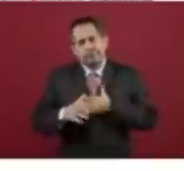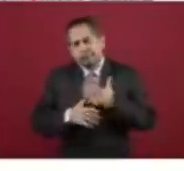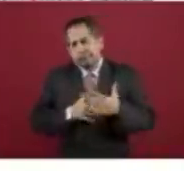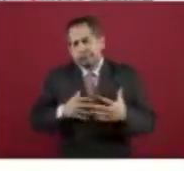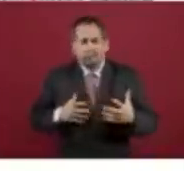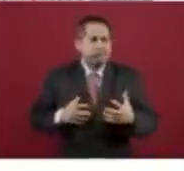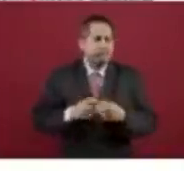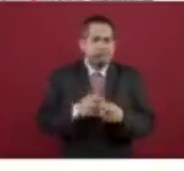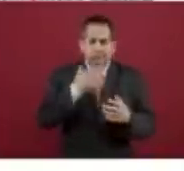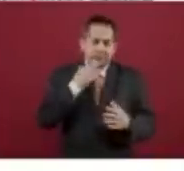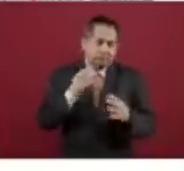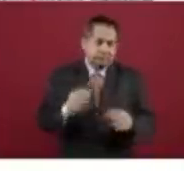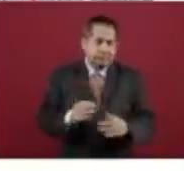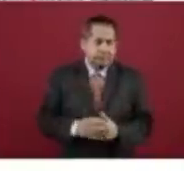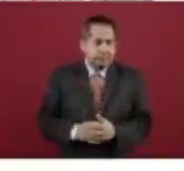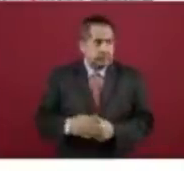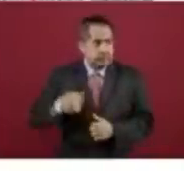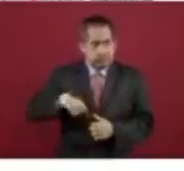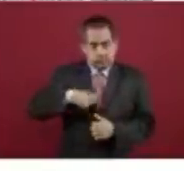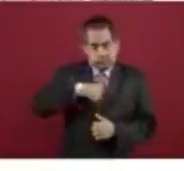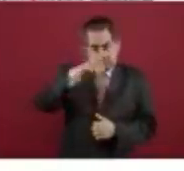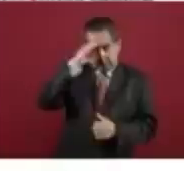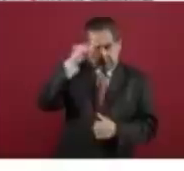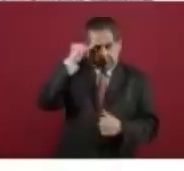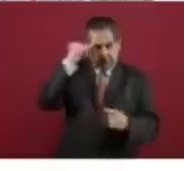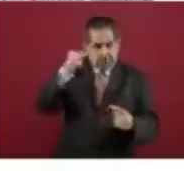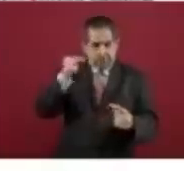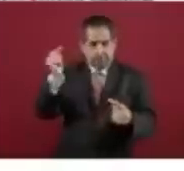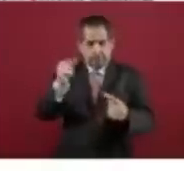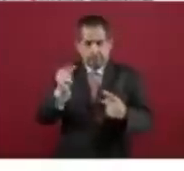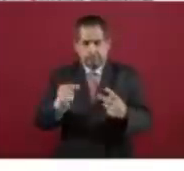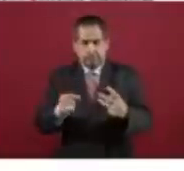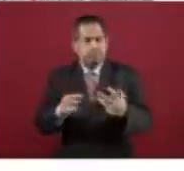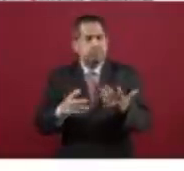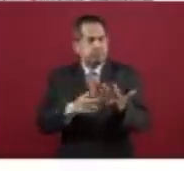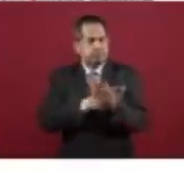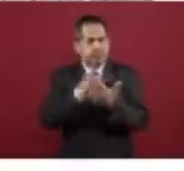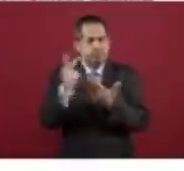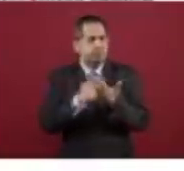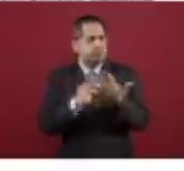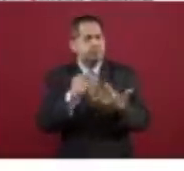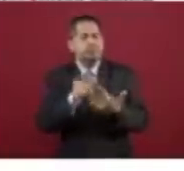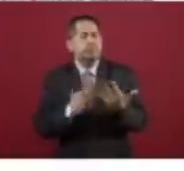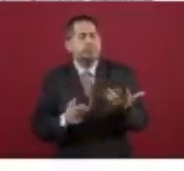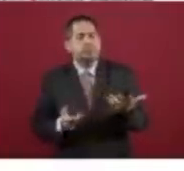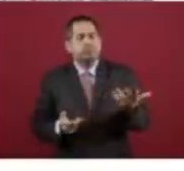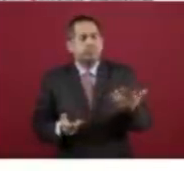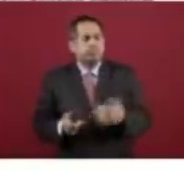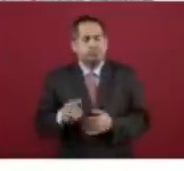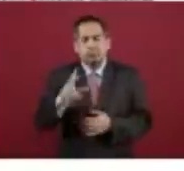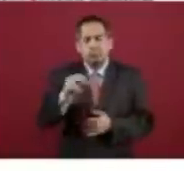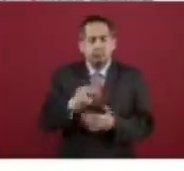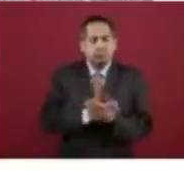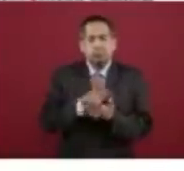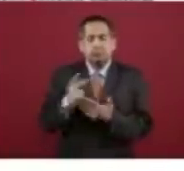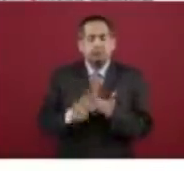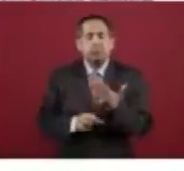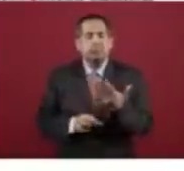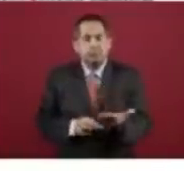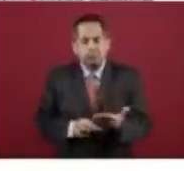Entonces, estamos planteando y lo que estamos presentando ahora es un programa, es decir, no esperen